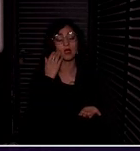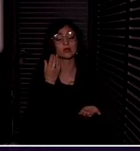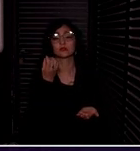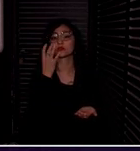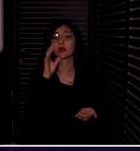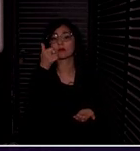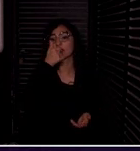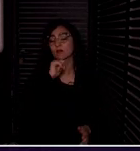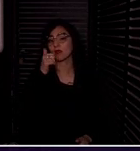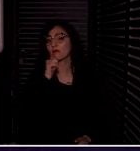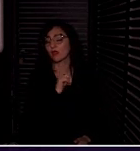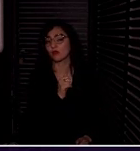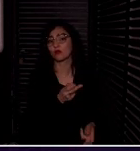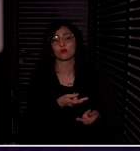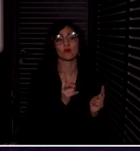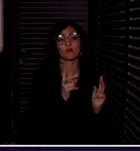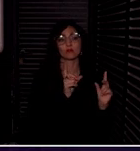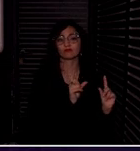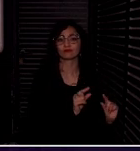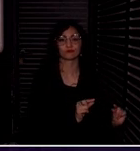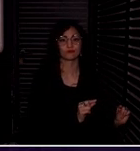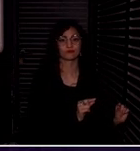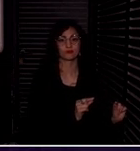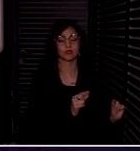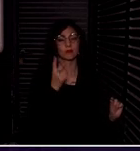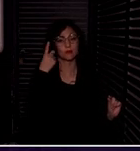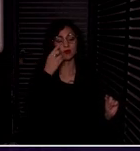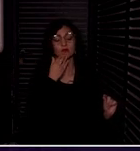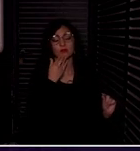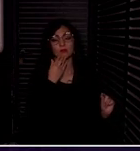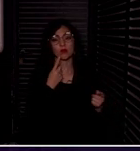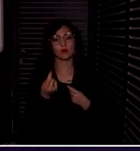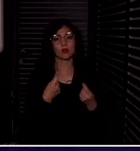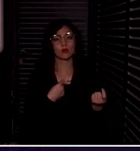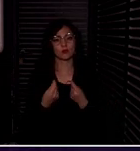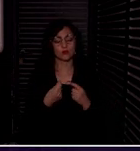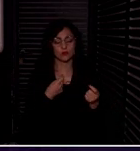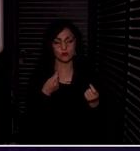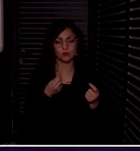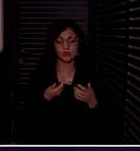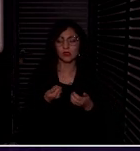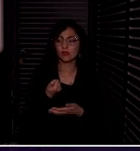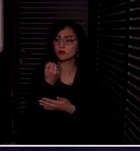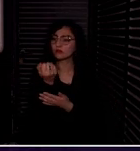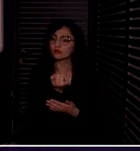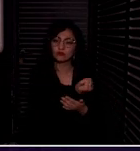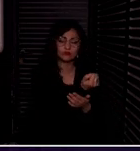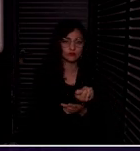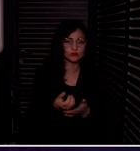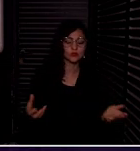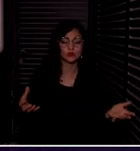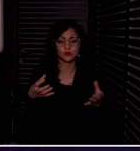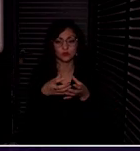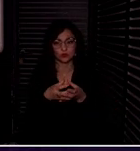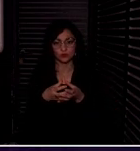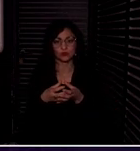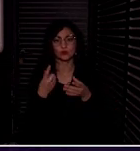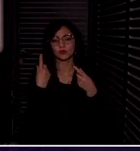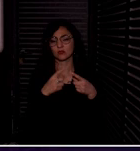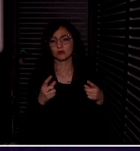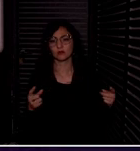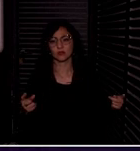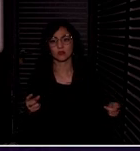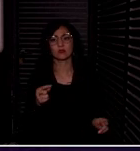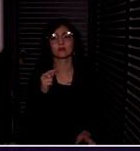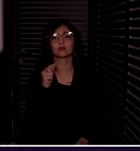lo público menguando, pero hay también una economía social de cooperativismo, de colectivos, de organizaciones.